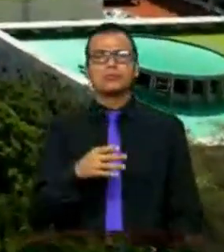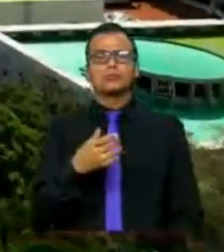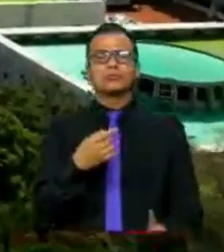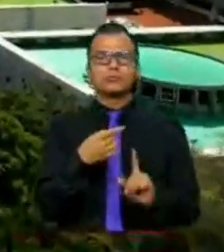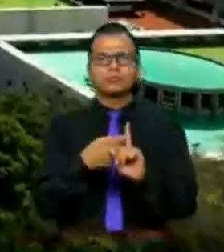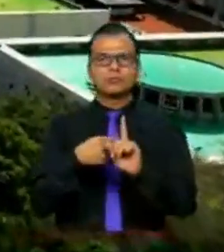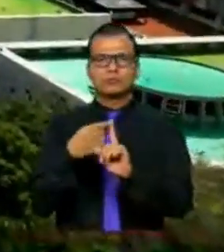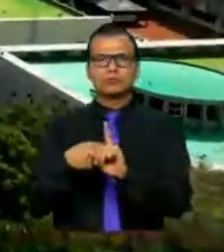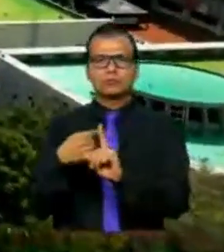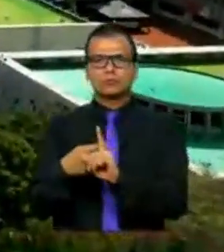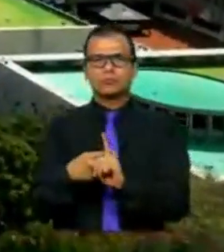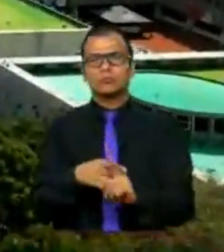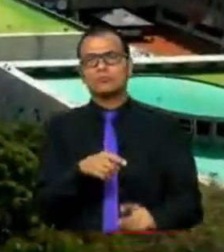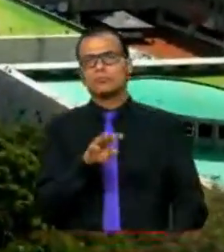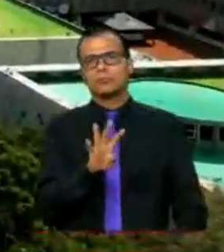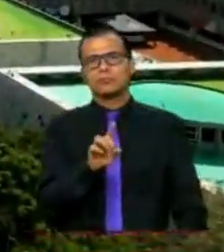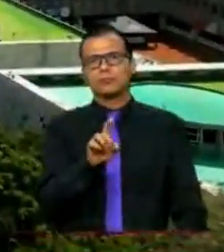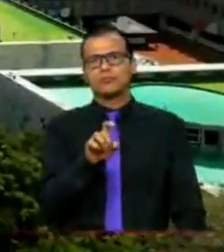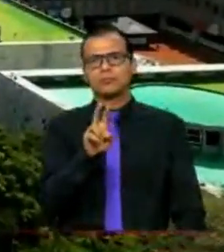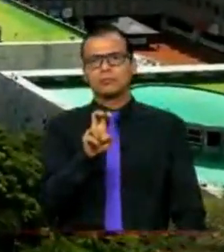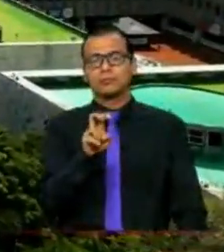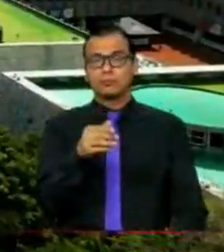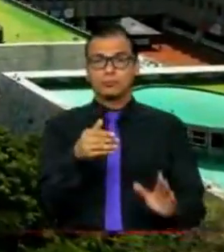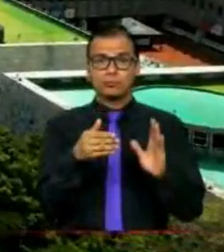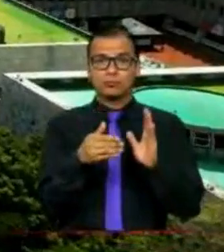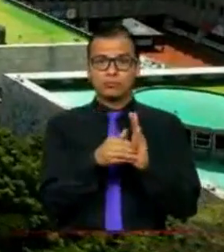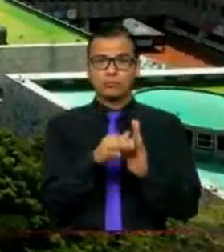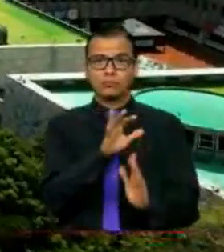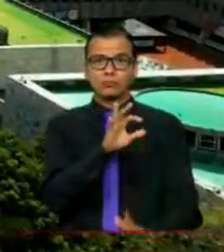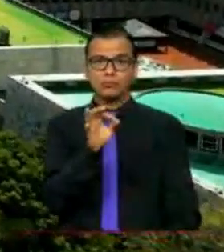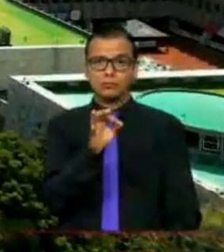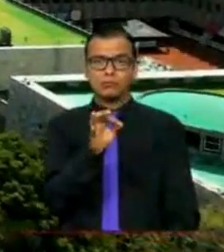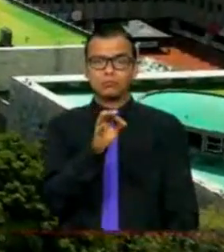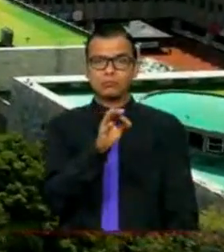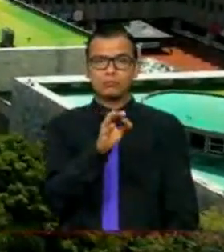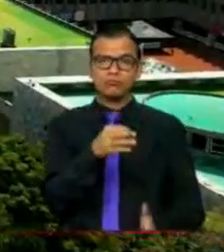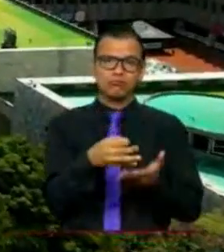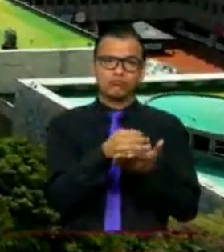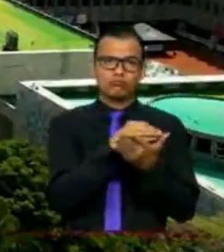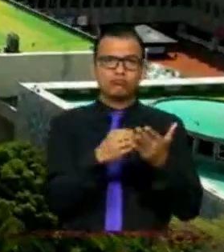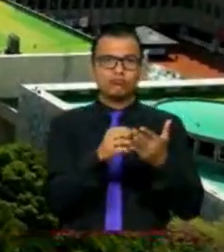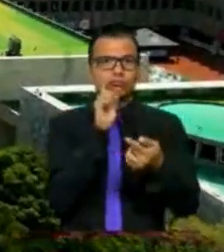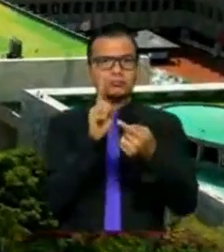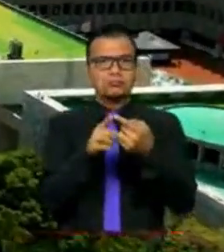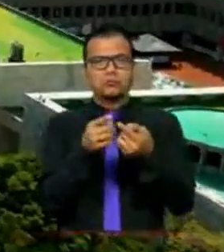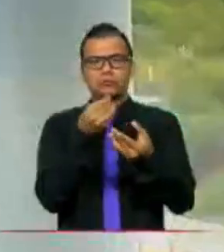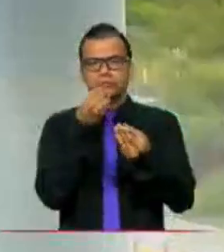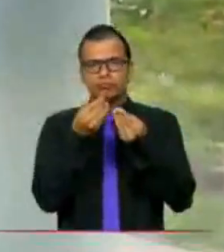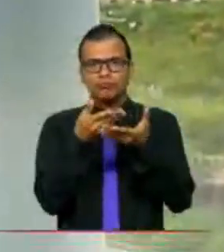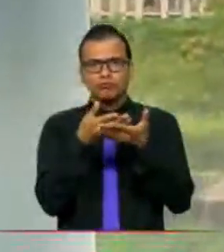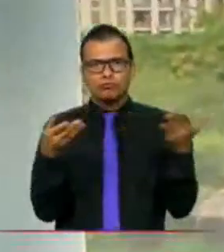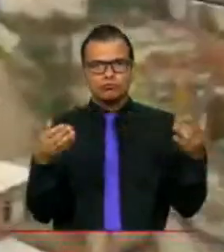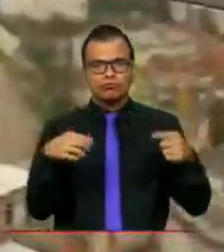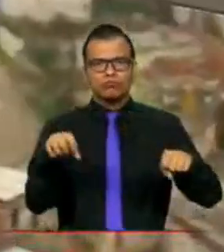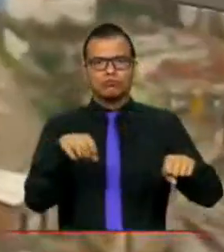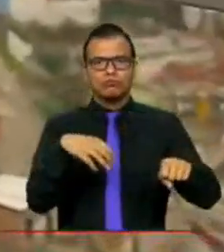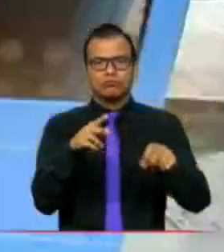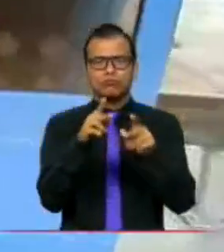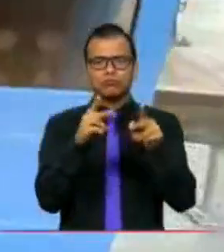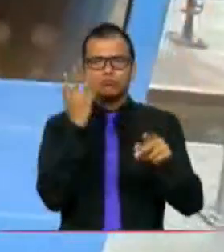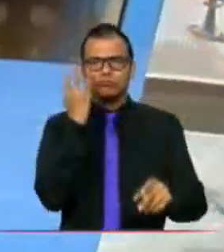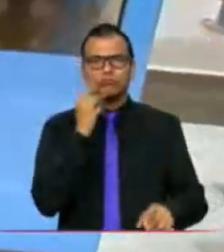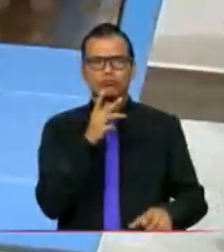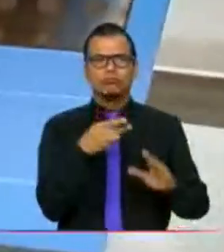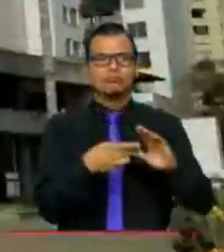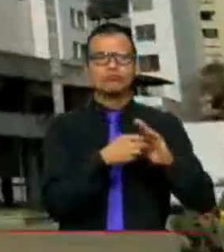467.350 pesos, que fue el valor en dinero que, necesitó la persona al mes para adquirir esta canasta de bienes y servicios. Entonces aquí hubo una disminución